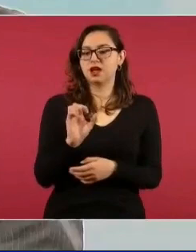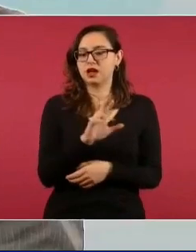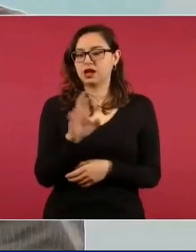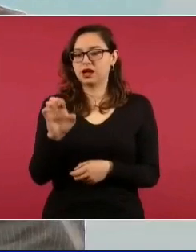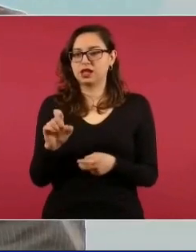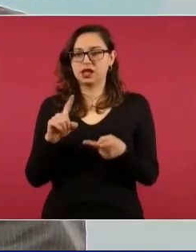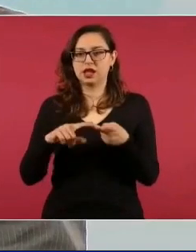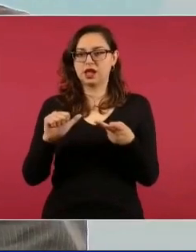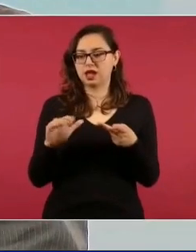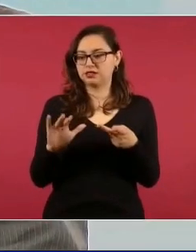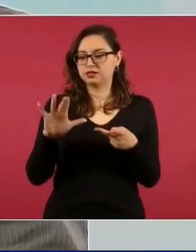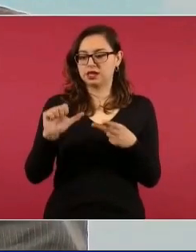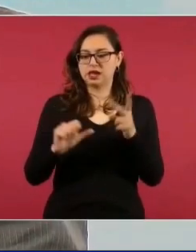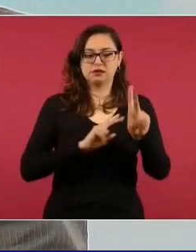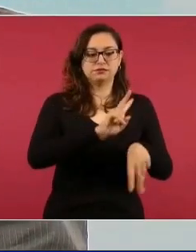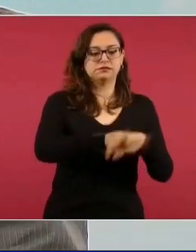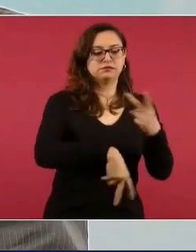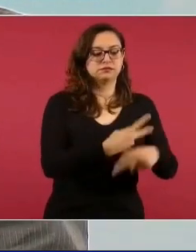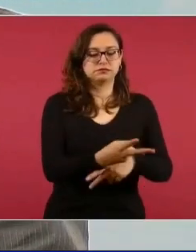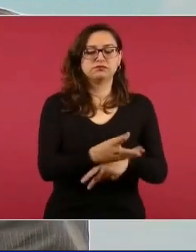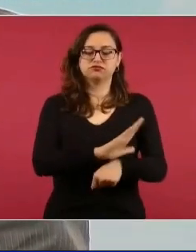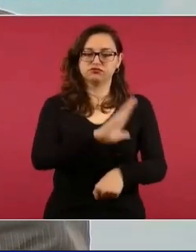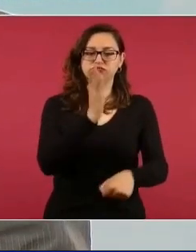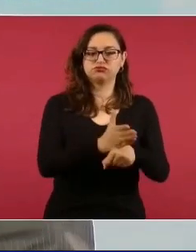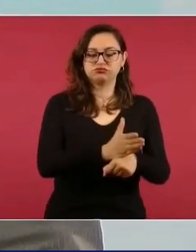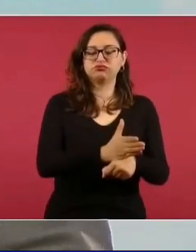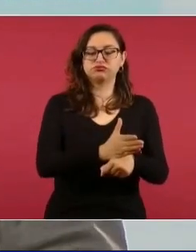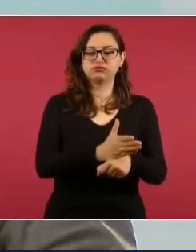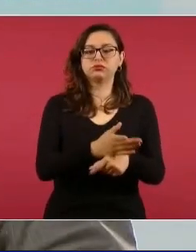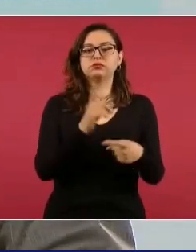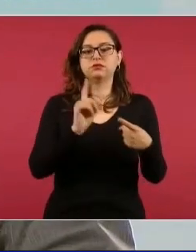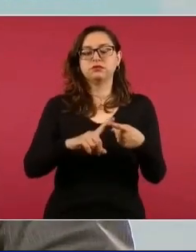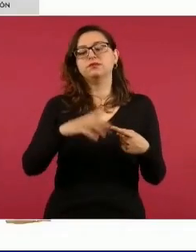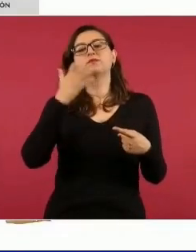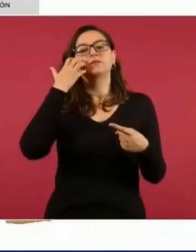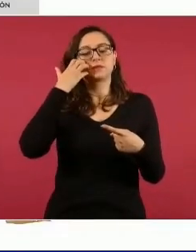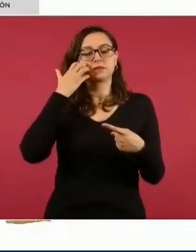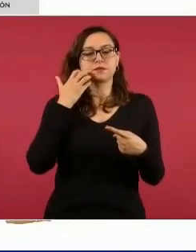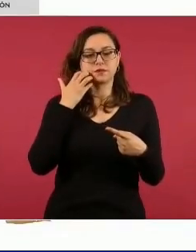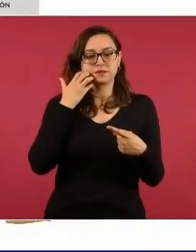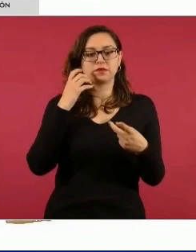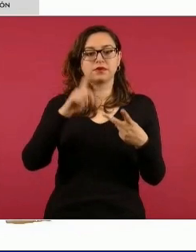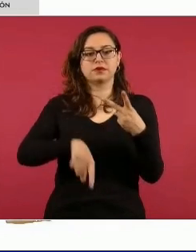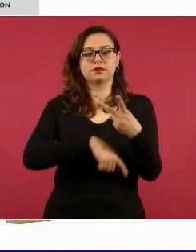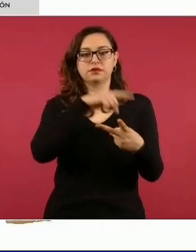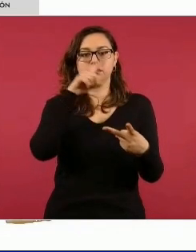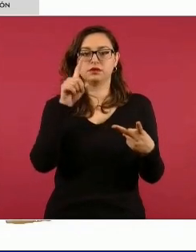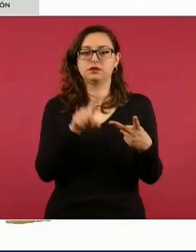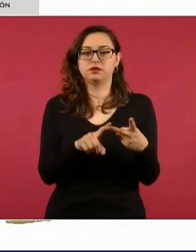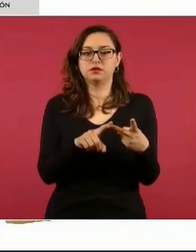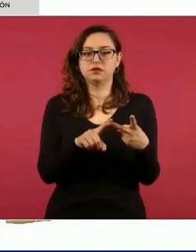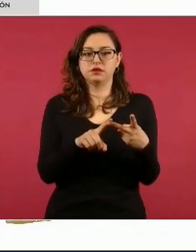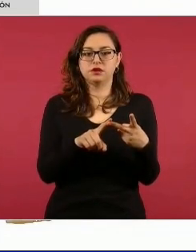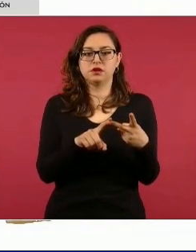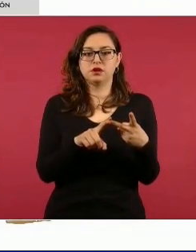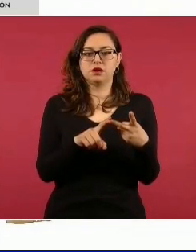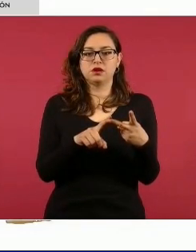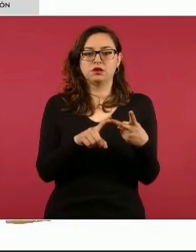fin de semana. Fue una gasolinera en León, Guanajuato, Servicios Hermanos